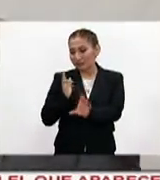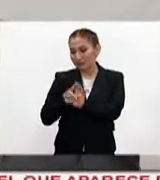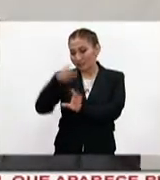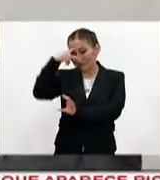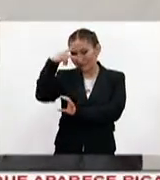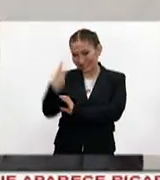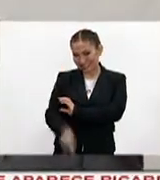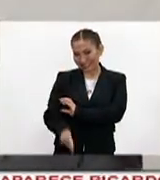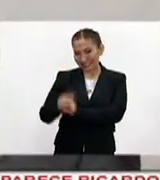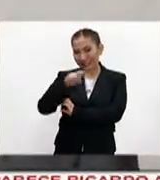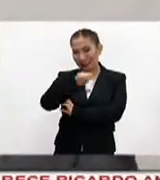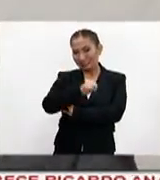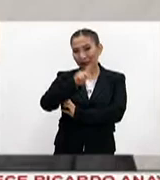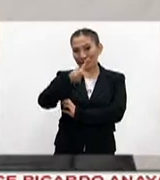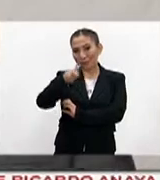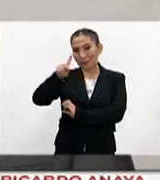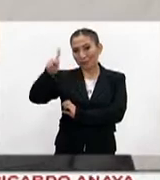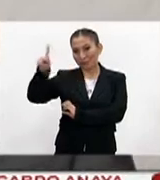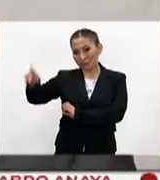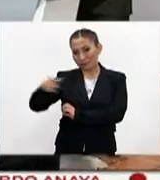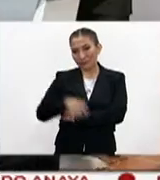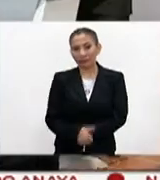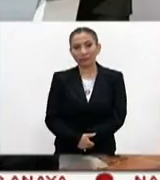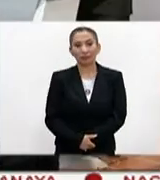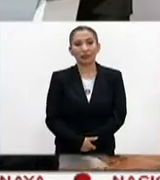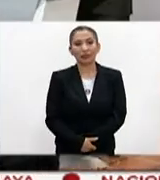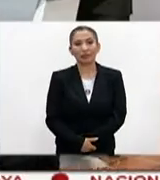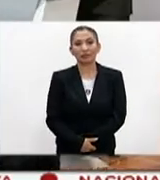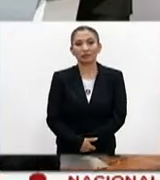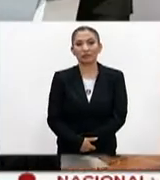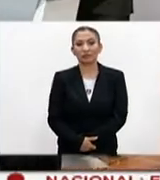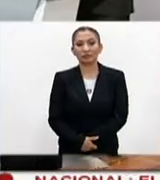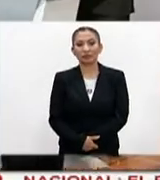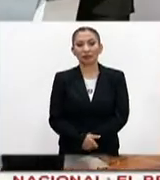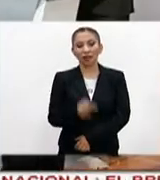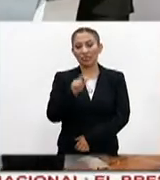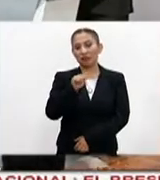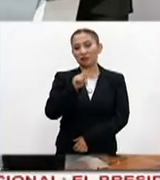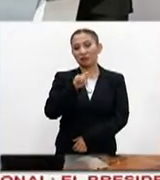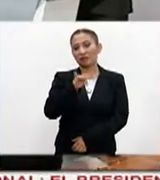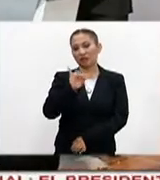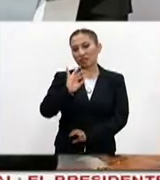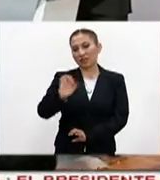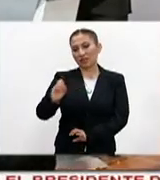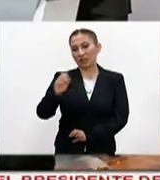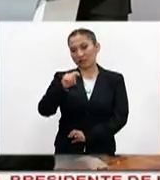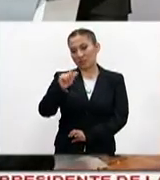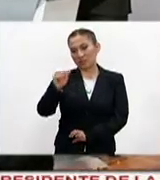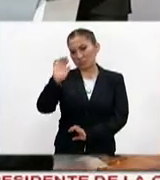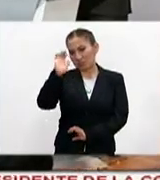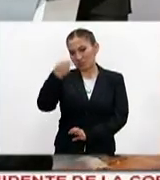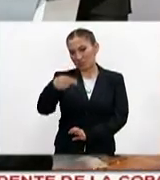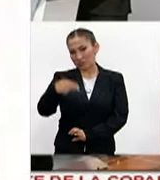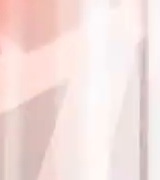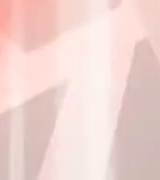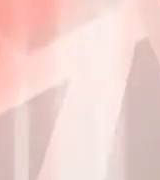de México al Tratado Integral y Progresista de Asociación Transpacífico, conocido como TPP.